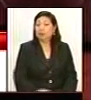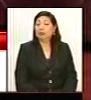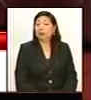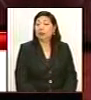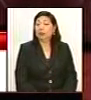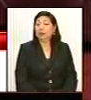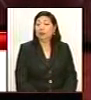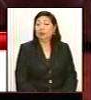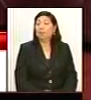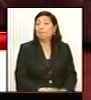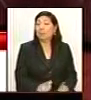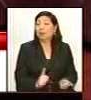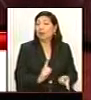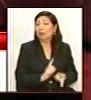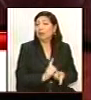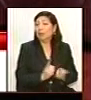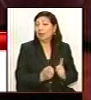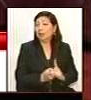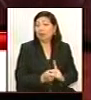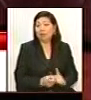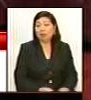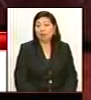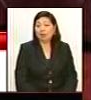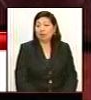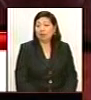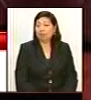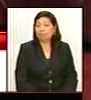entonces. pero ese cambio era un cambio